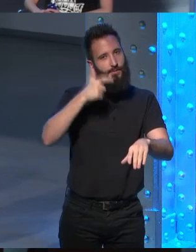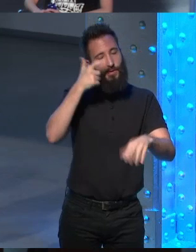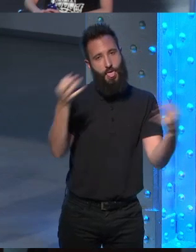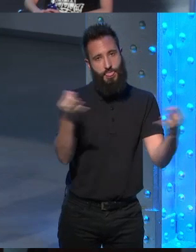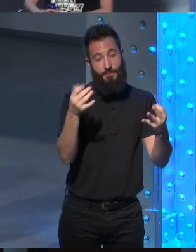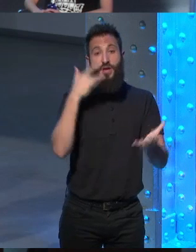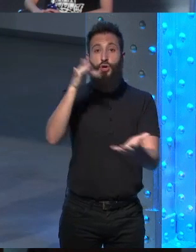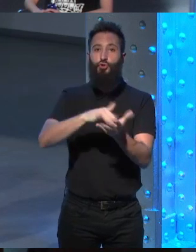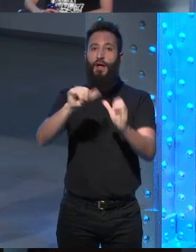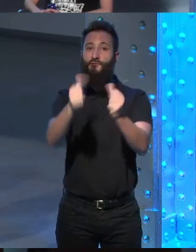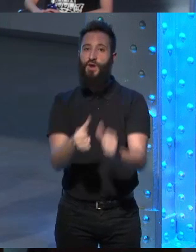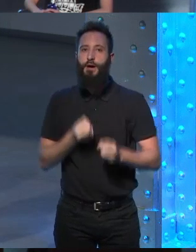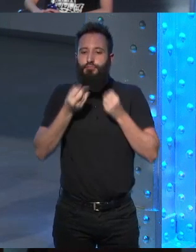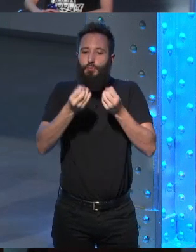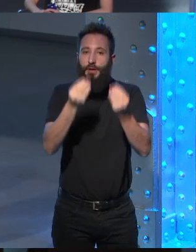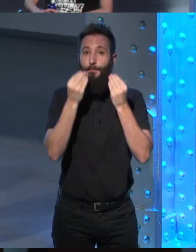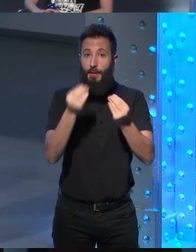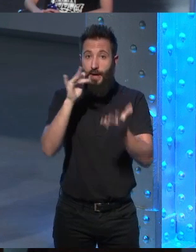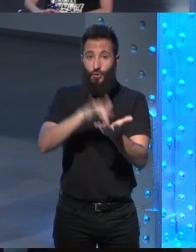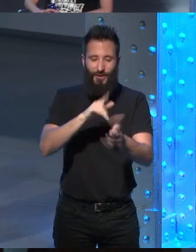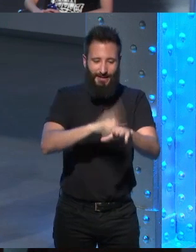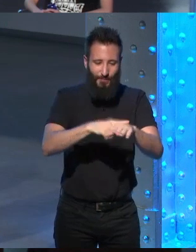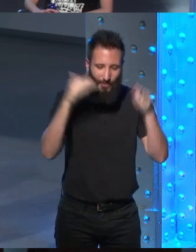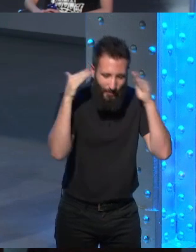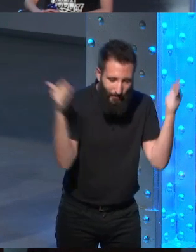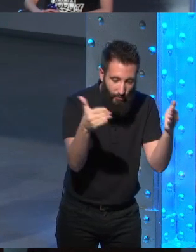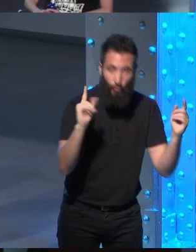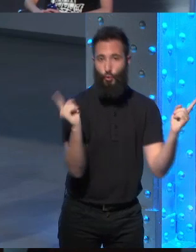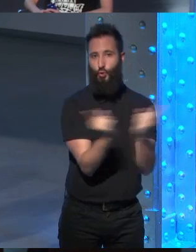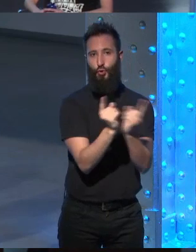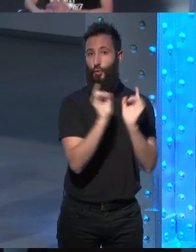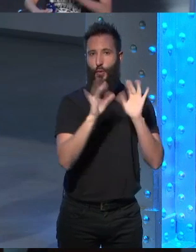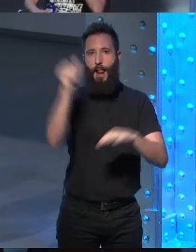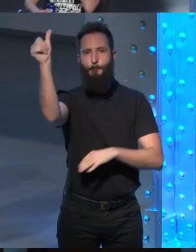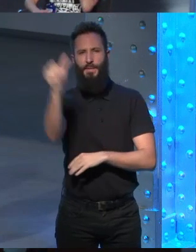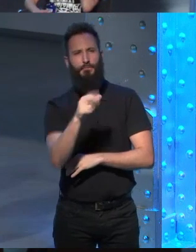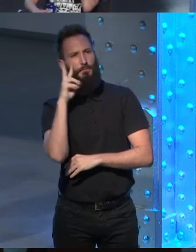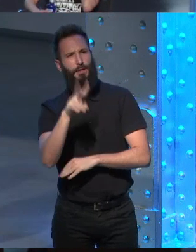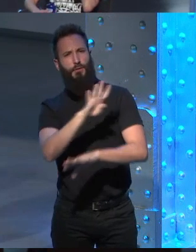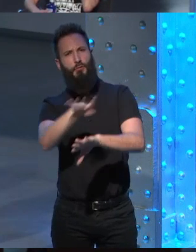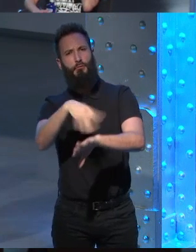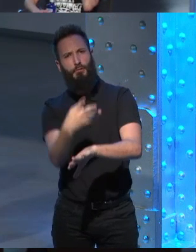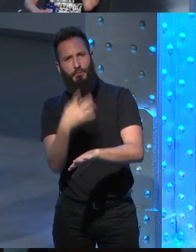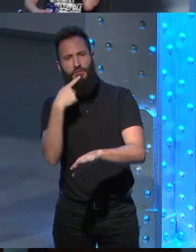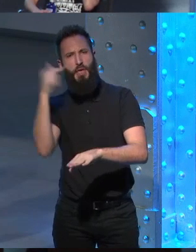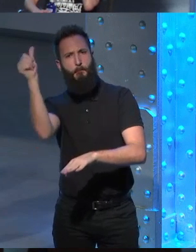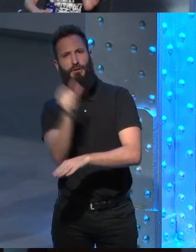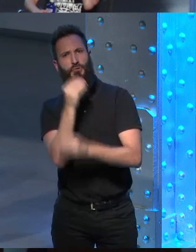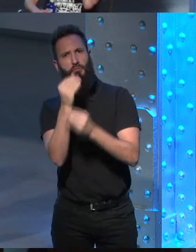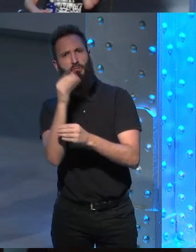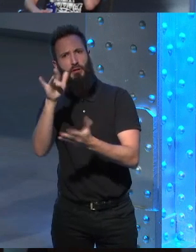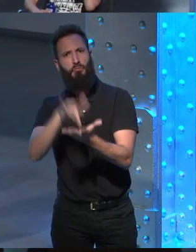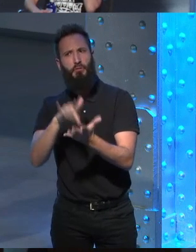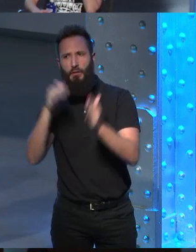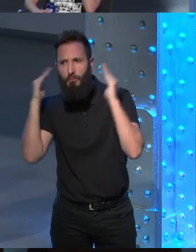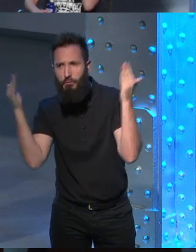está bien contada, el tiempo que se invierte se hace muy breve. Es como cuando vemos 4 horas de película que están bien hechos. ¿A quién se le ha hecho alguna vez la culpa al Padrino? Pues a